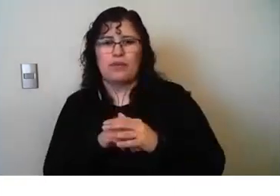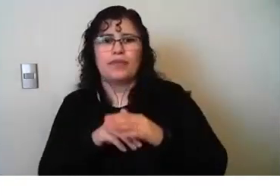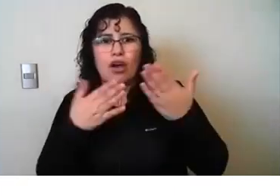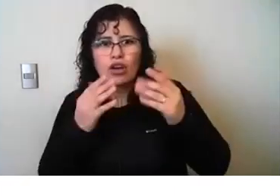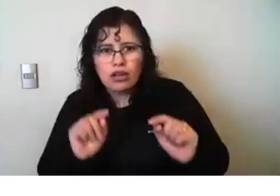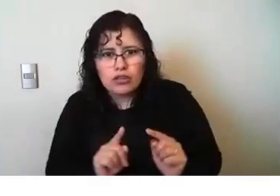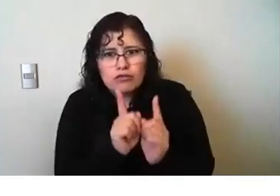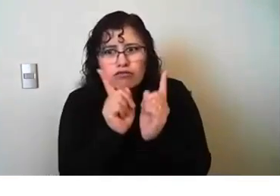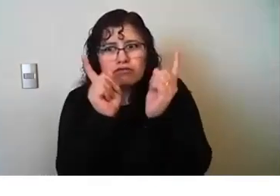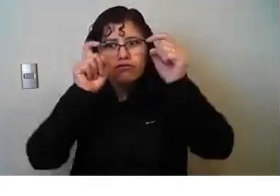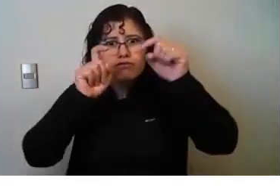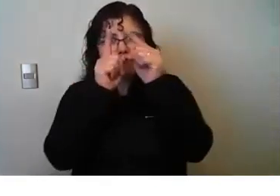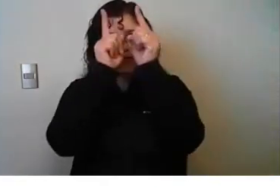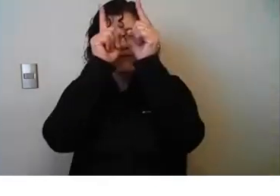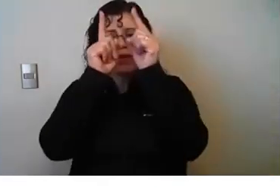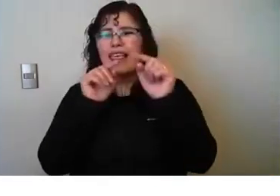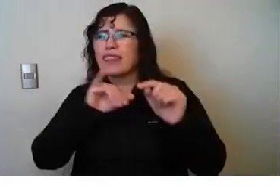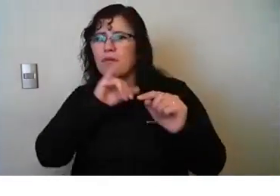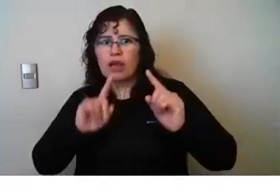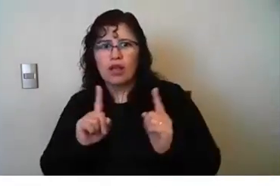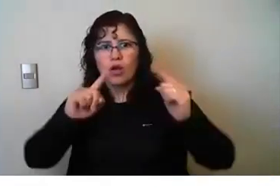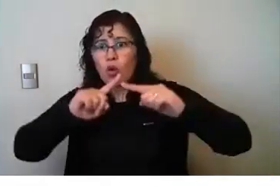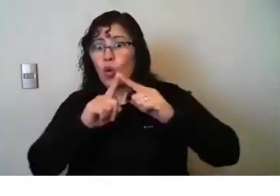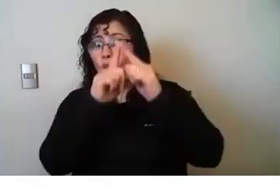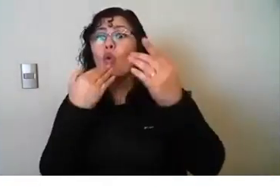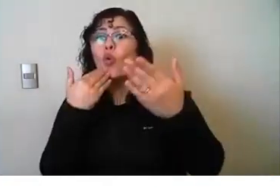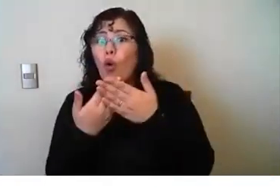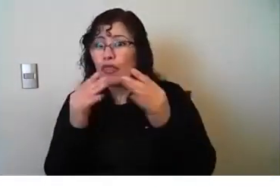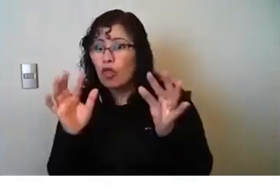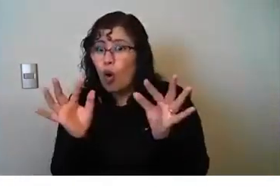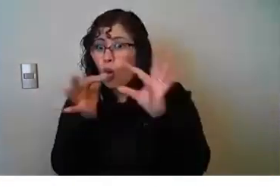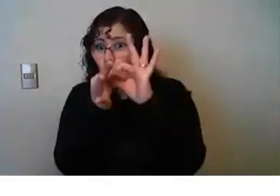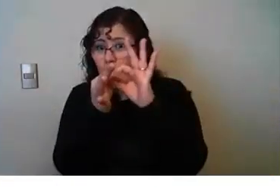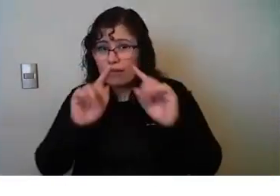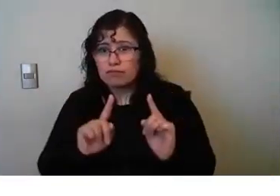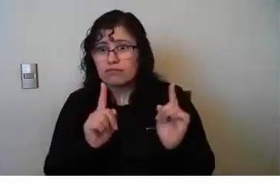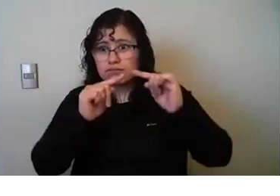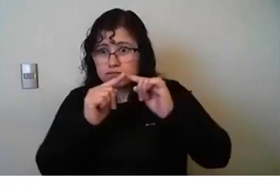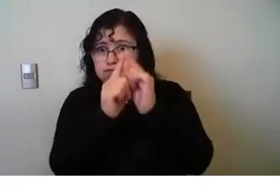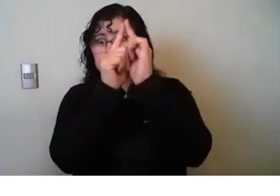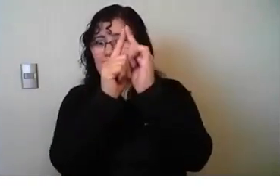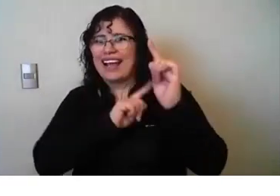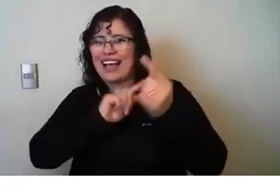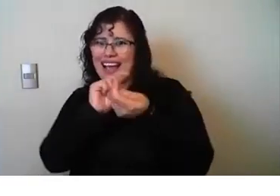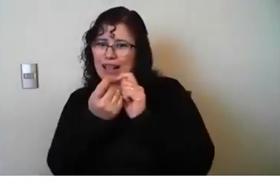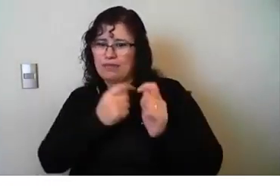formando lo que es la arteria basilar, la anastomosis de ambas vertebrales. Pero